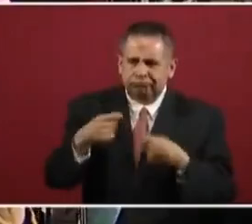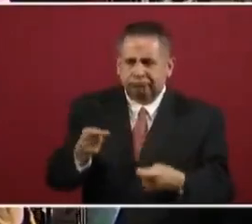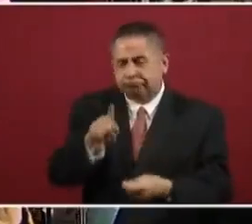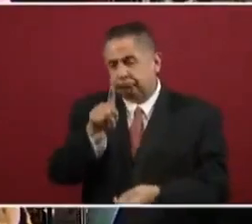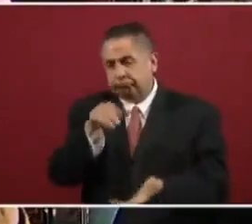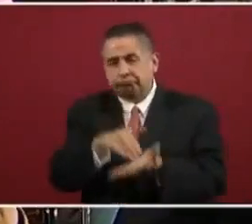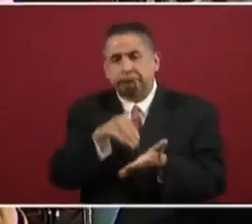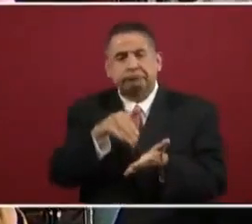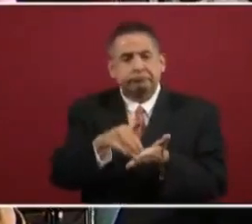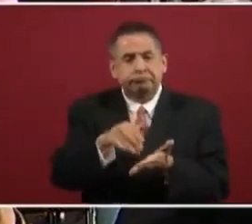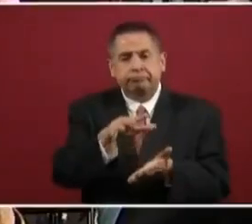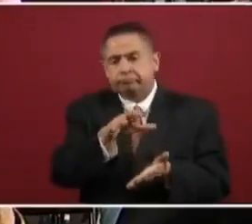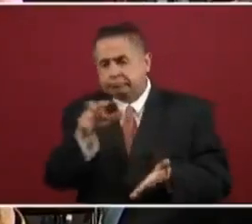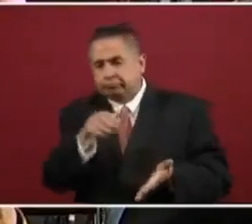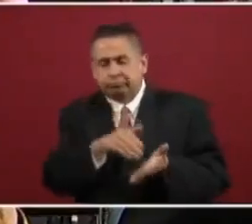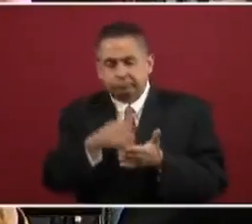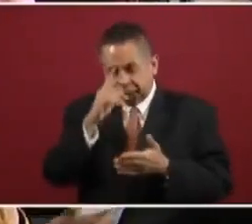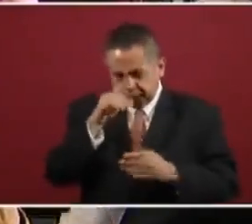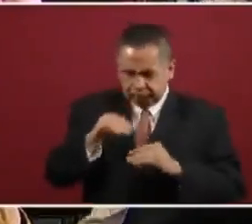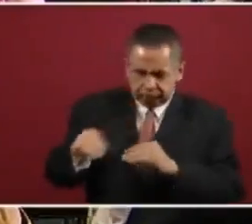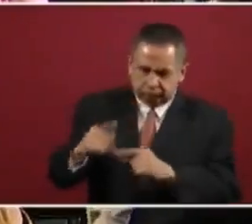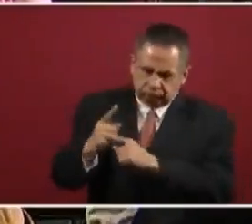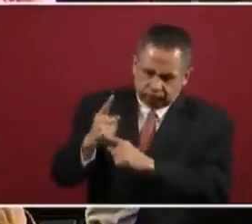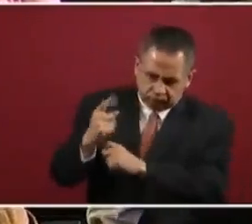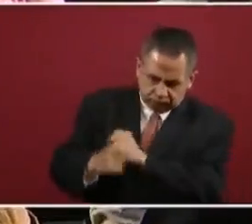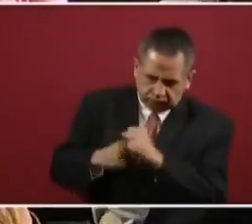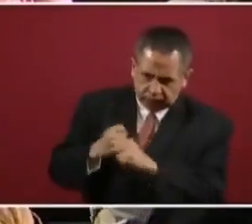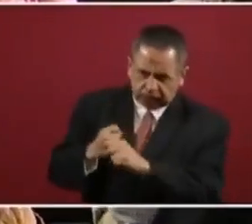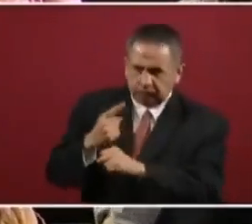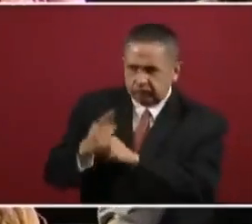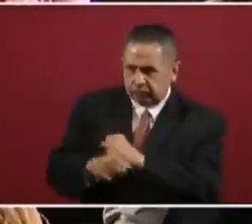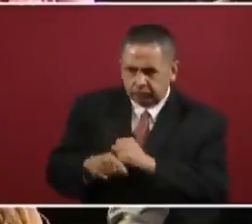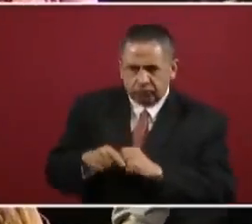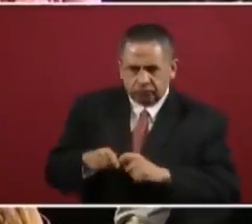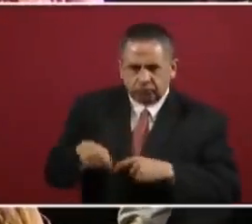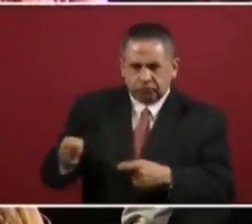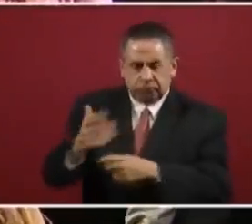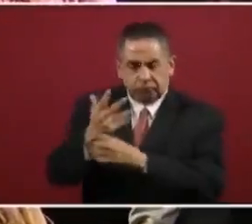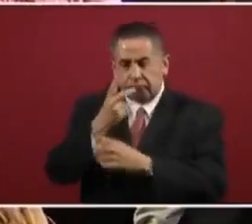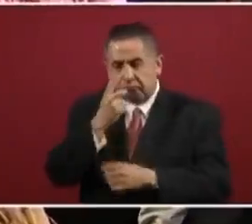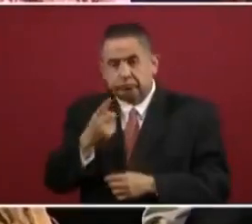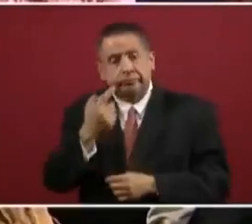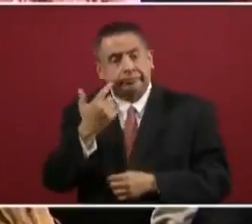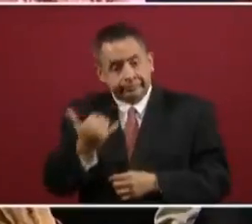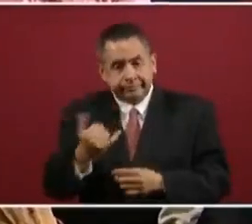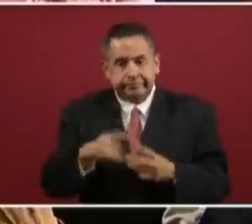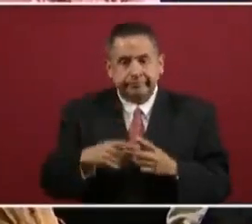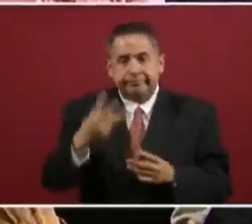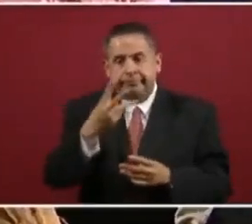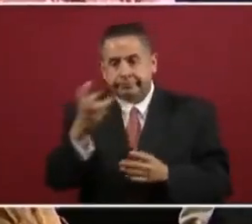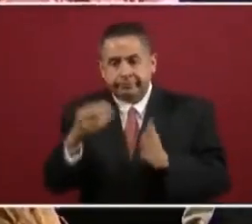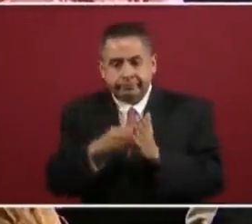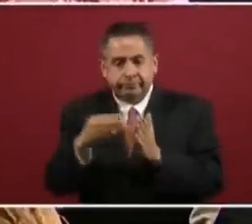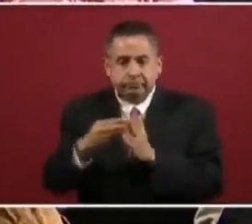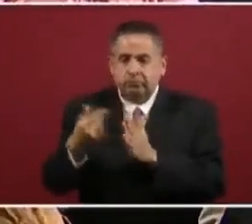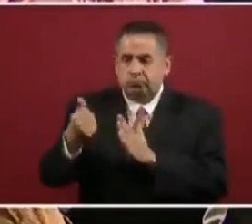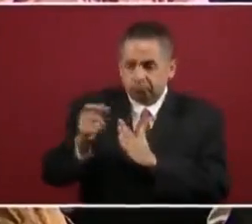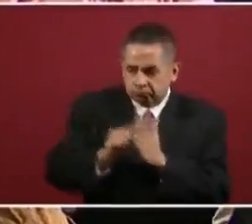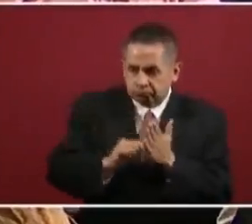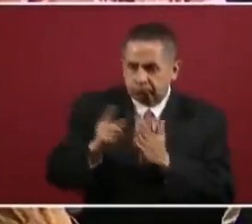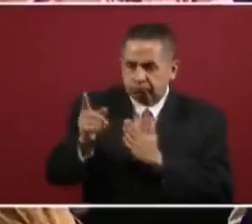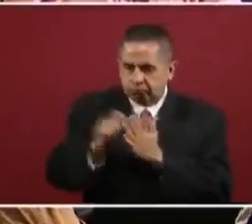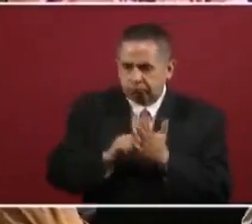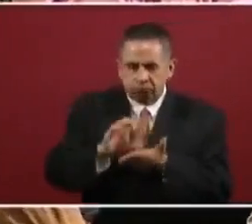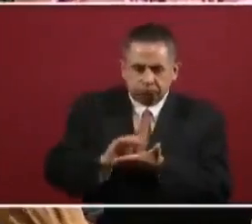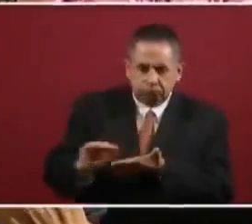1500 millones de pesos para su operación anual y 300 millones mensuales eh de